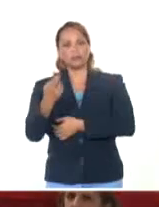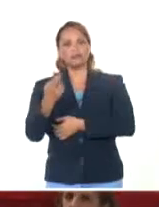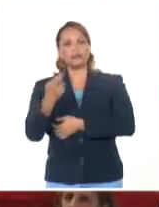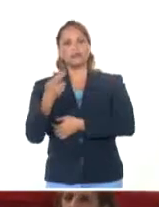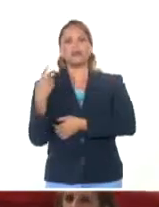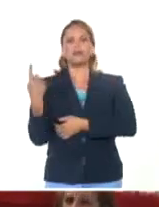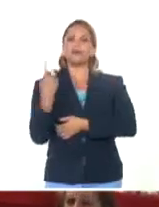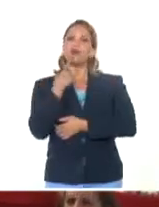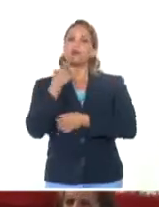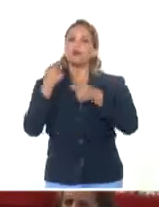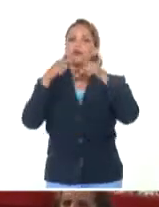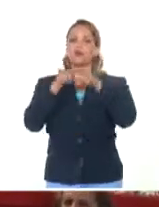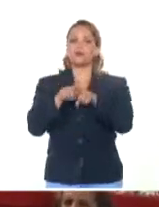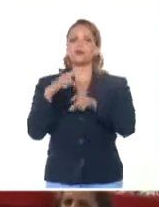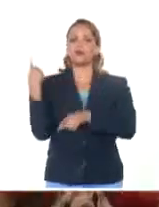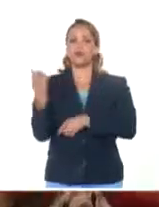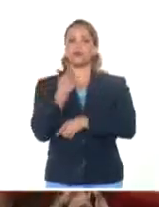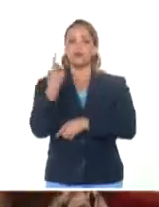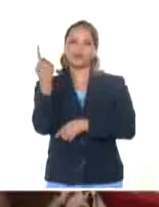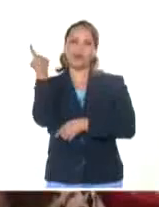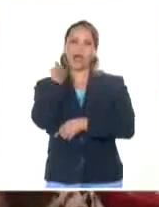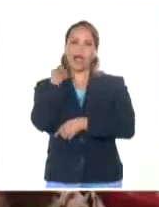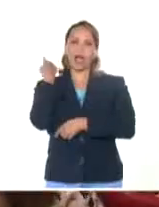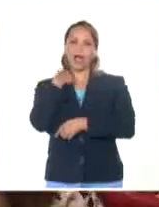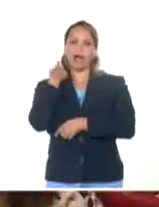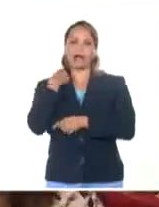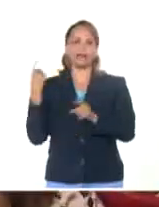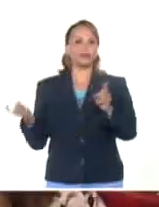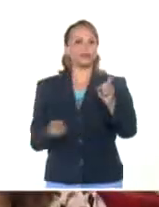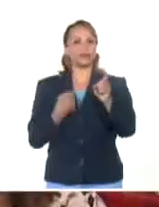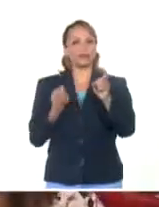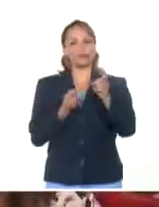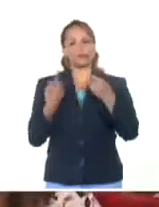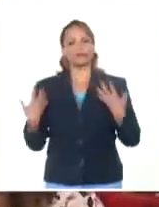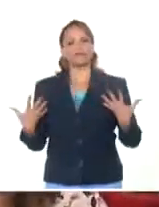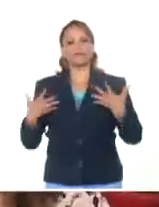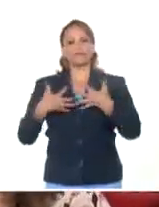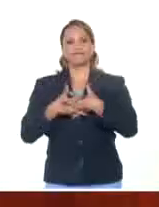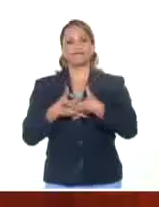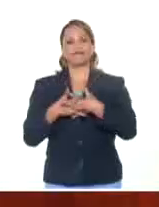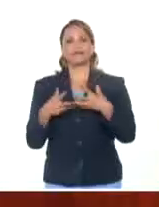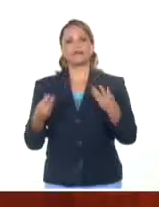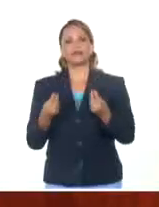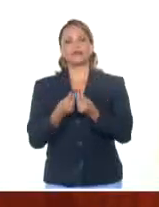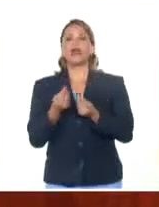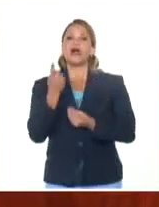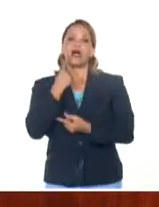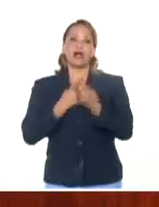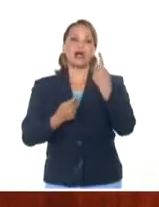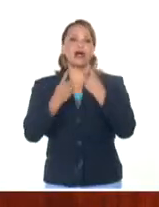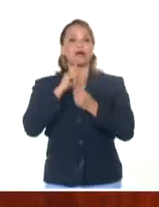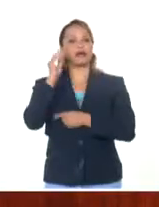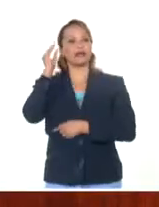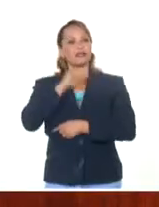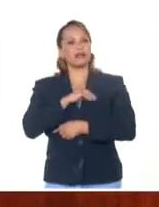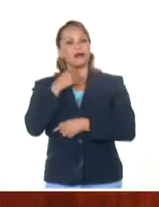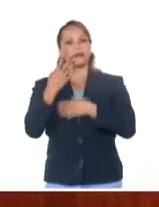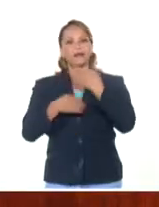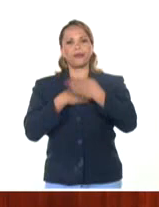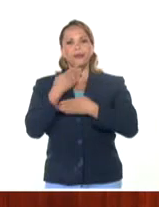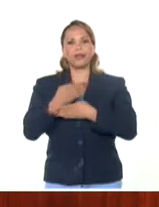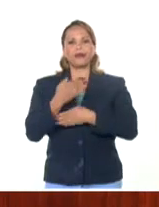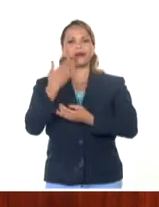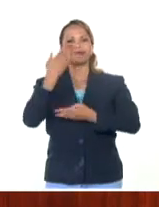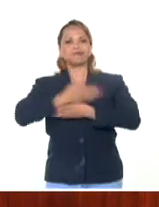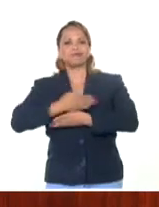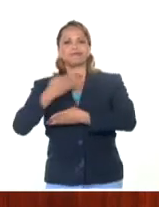habernos acompañado a lo largo de décadas, a pesar de las múltiples y enormes dificultades que habéis y